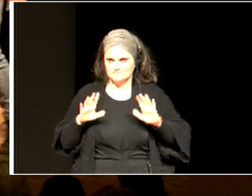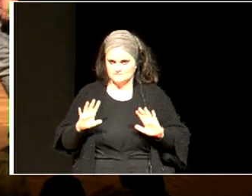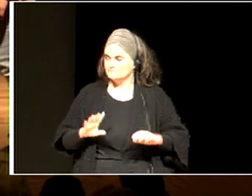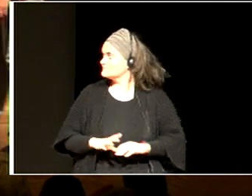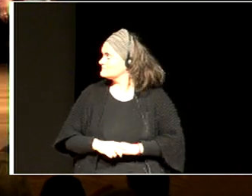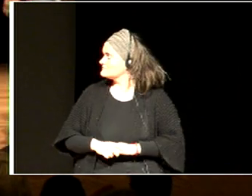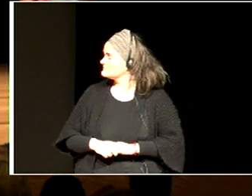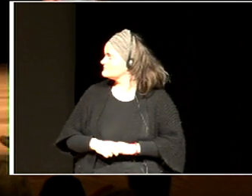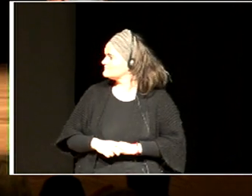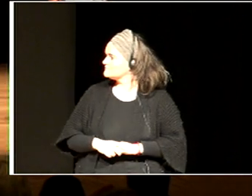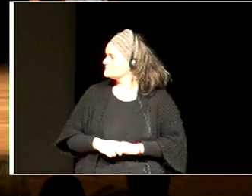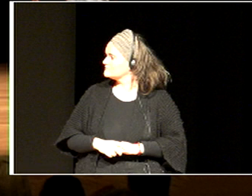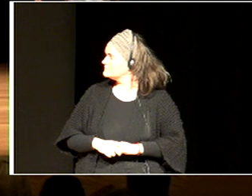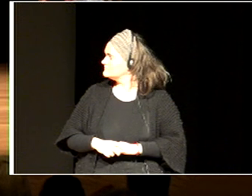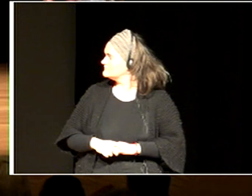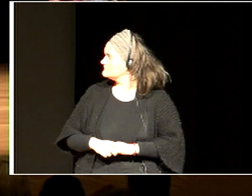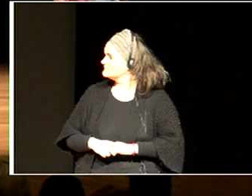de la judicatura uy